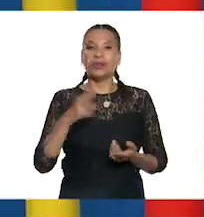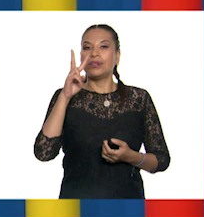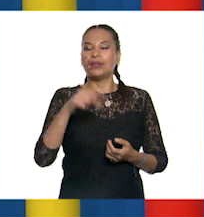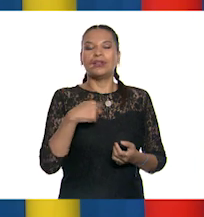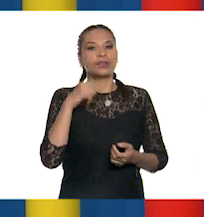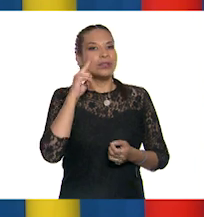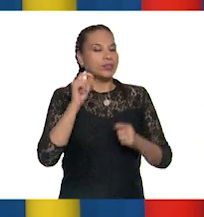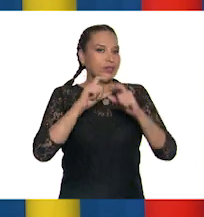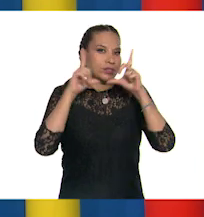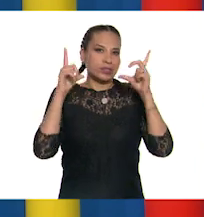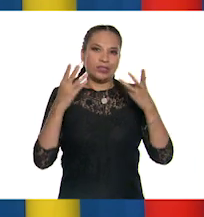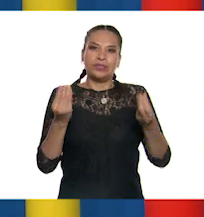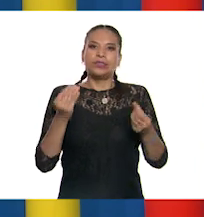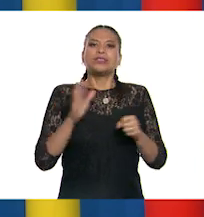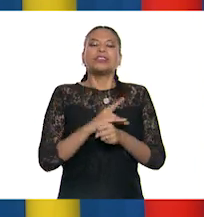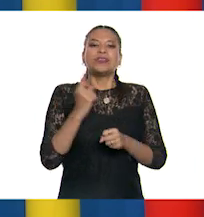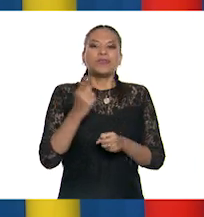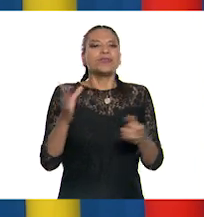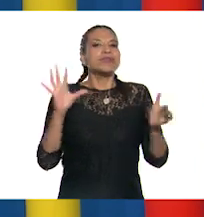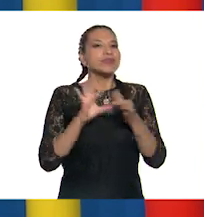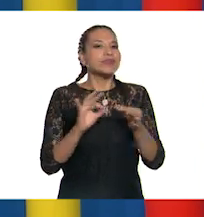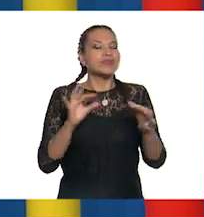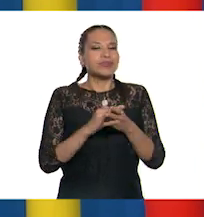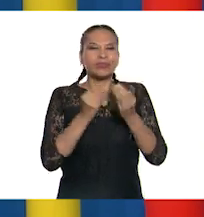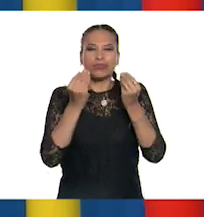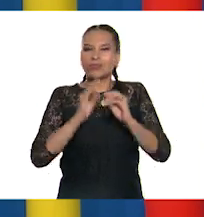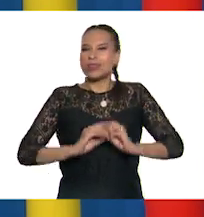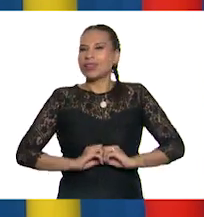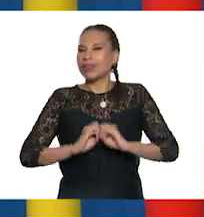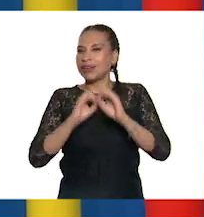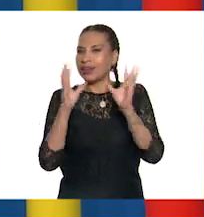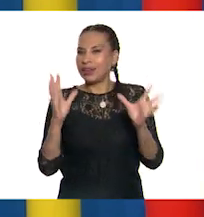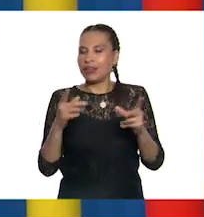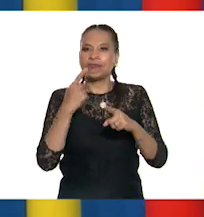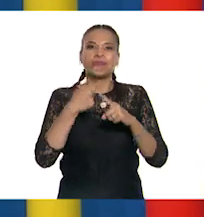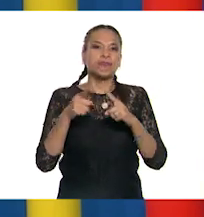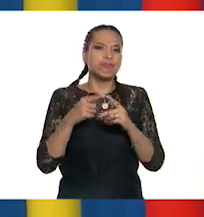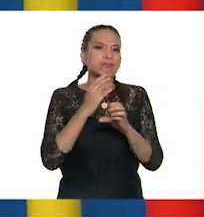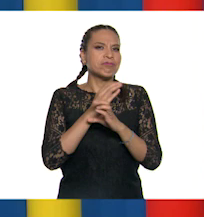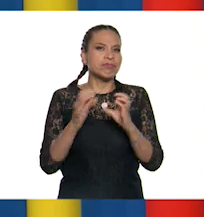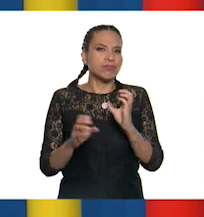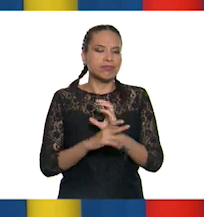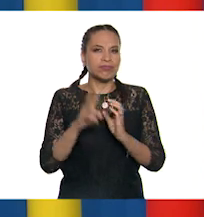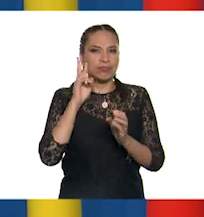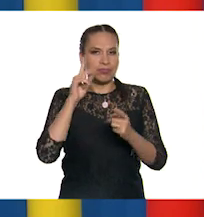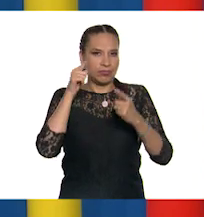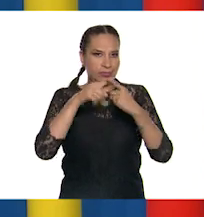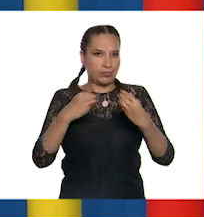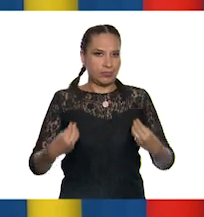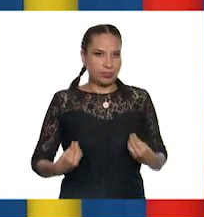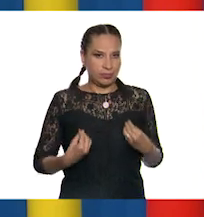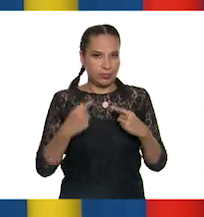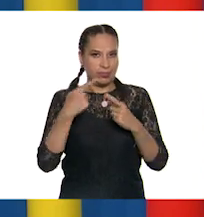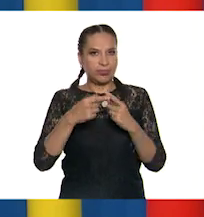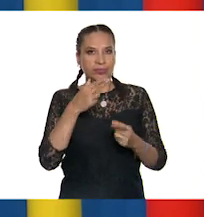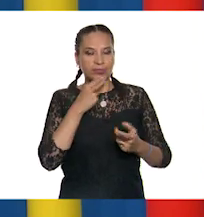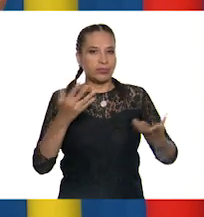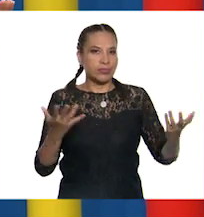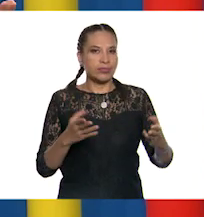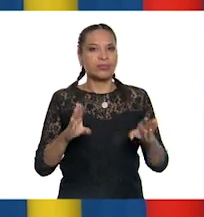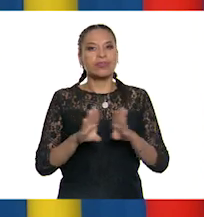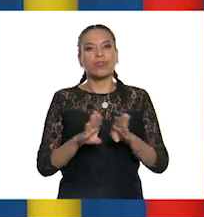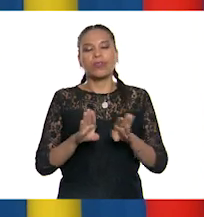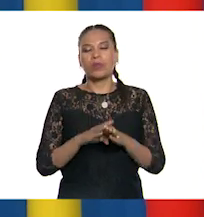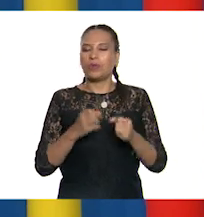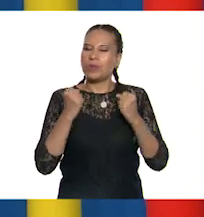verdad me impactó muchísimo porque describe con mucha claridad diferentes aspectos clave de la vida del protagonista, como